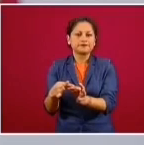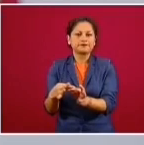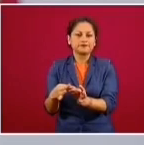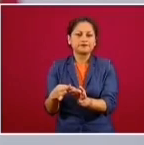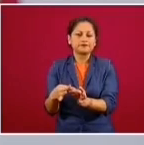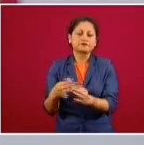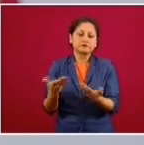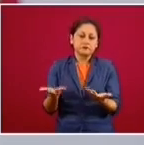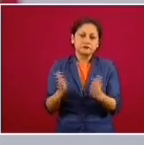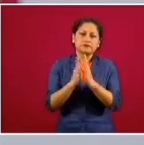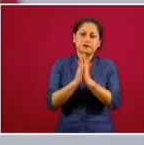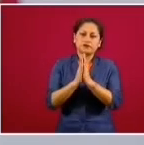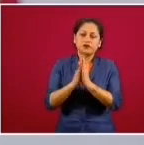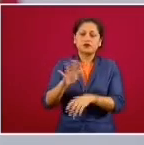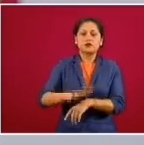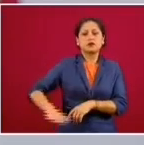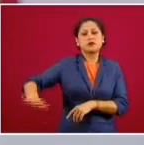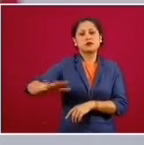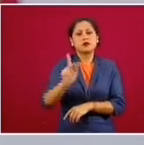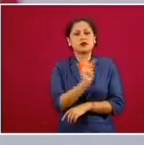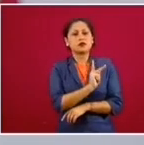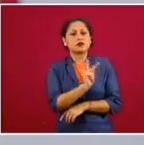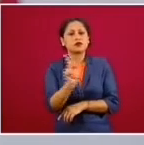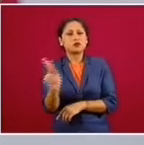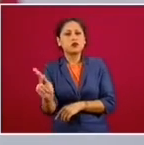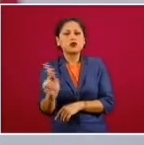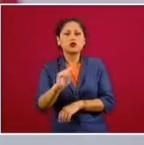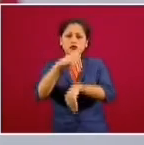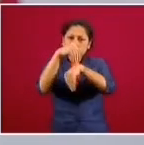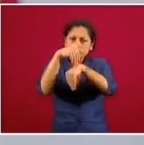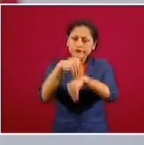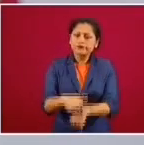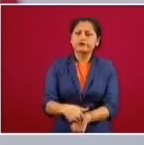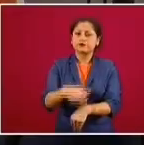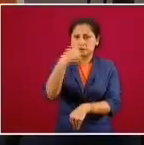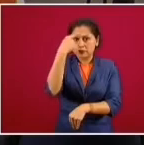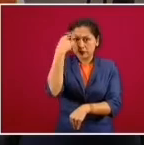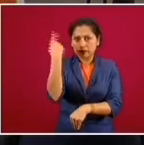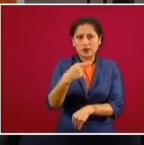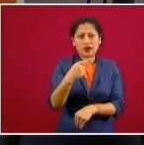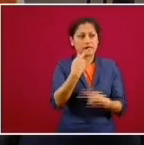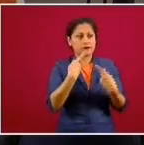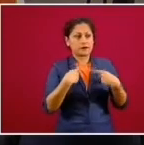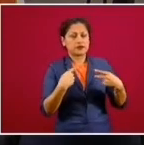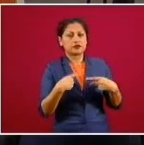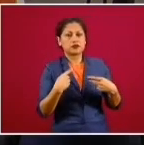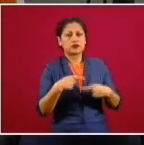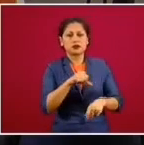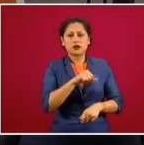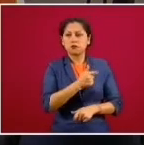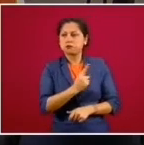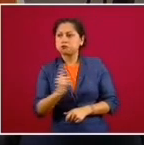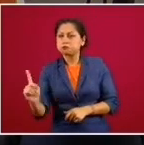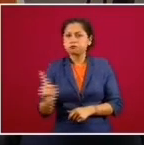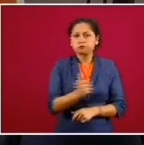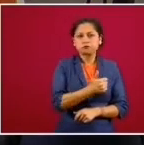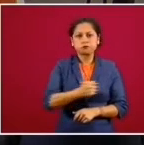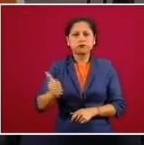pueda facilitarse el cumplimiento por parte de los trabajadores y las trabajadoras. Tercera